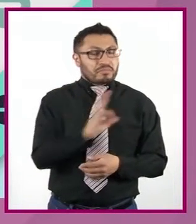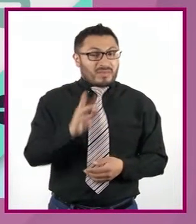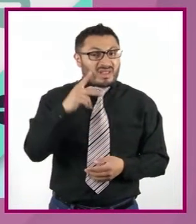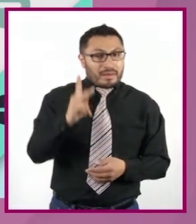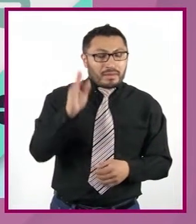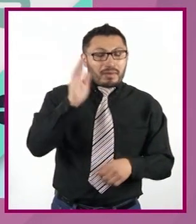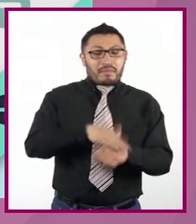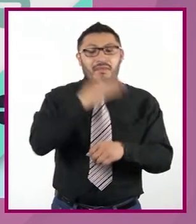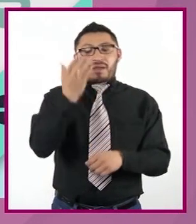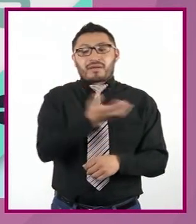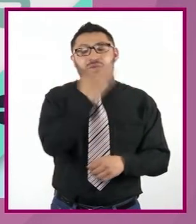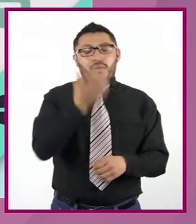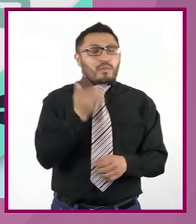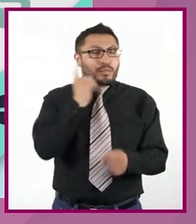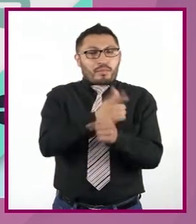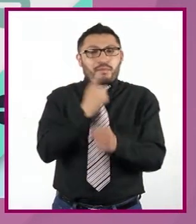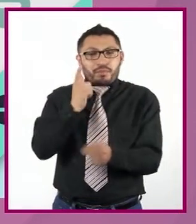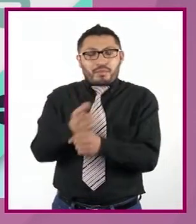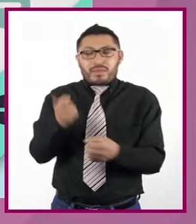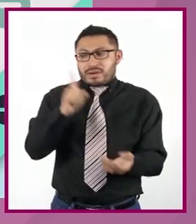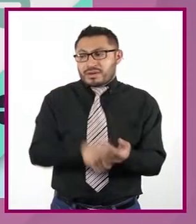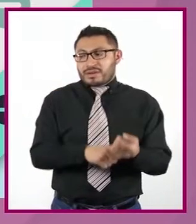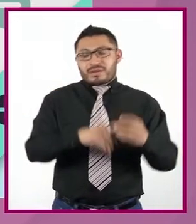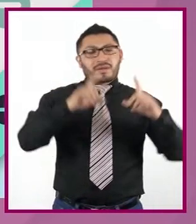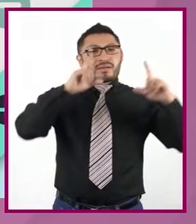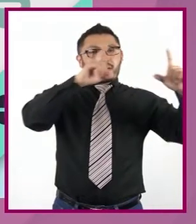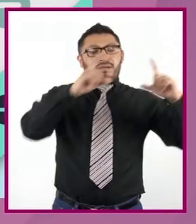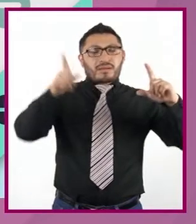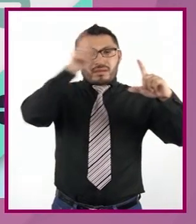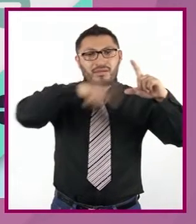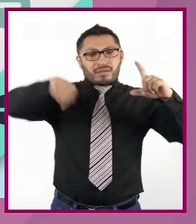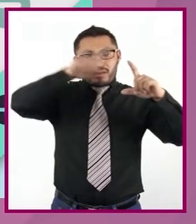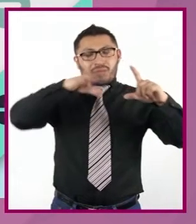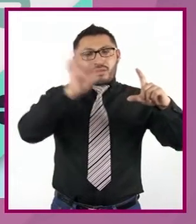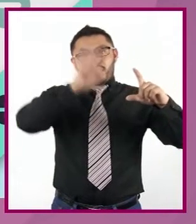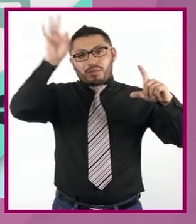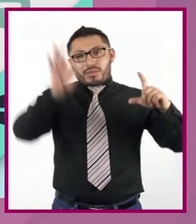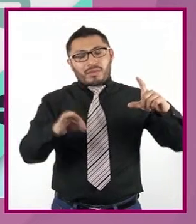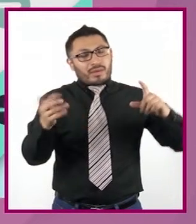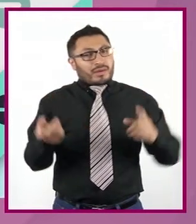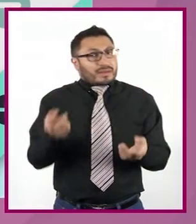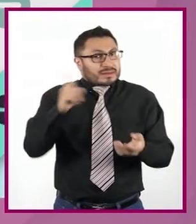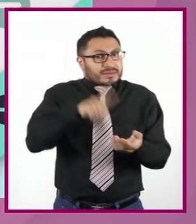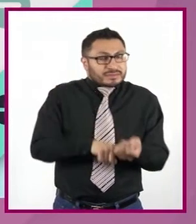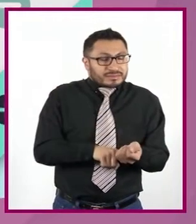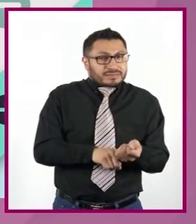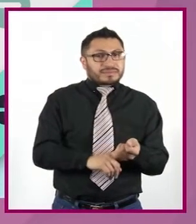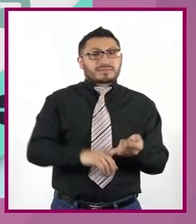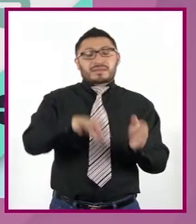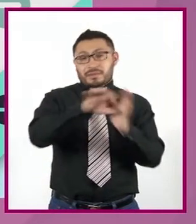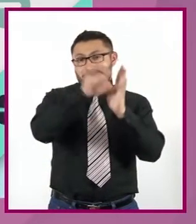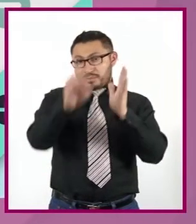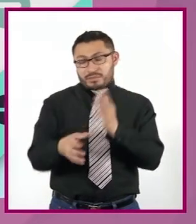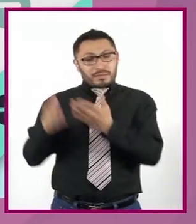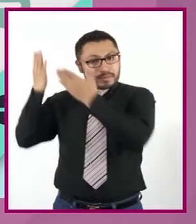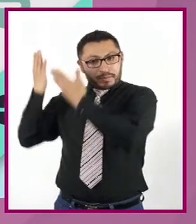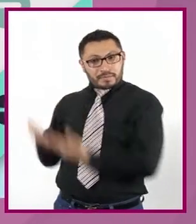es más común encontrar en las gráficas circulares los porcentajes involucrados. En este ejemplo,